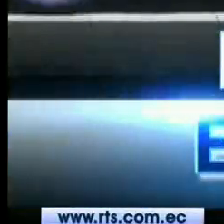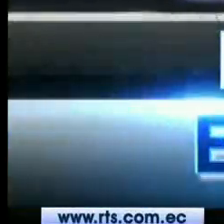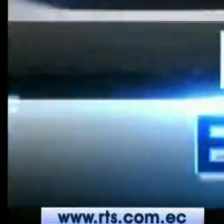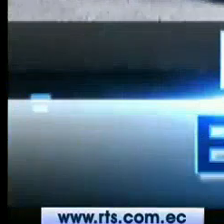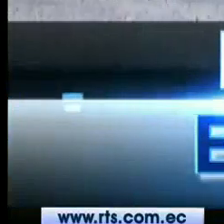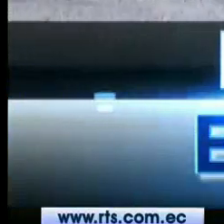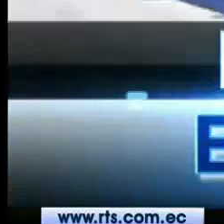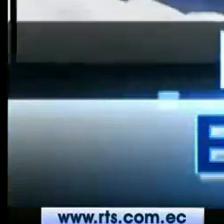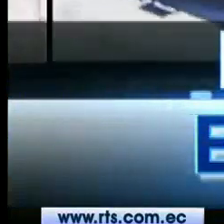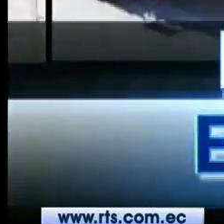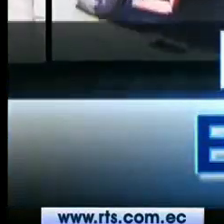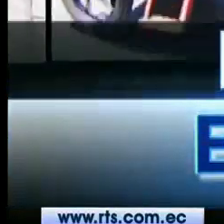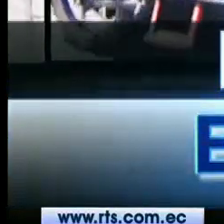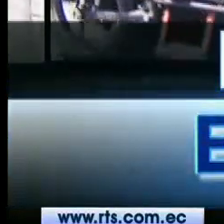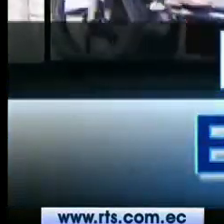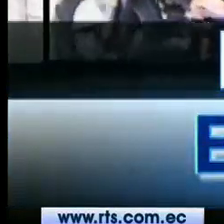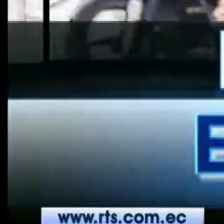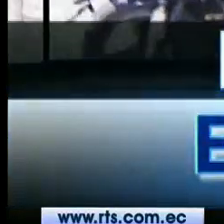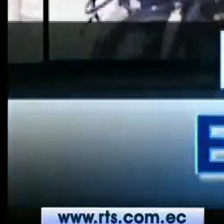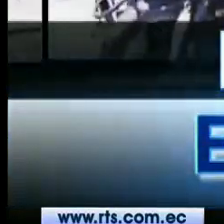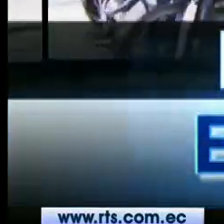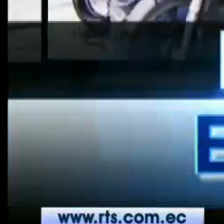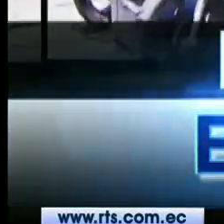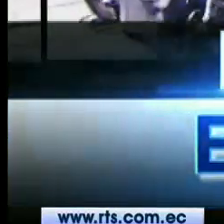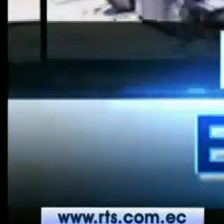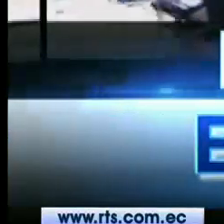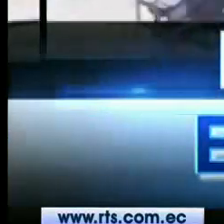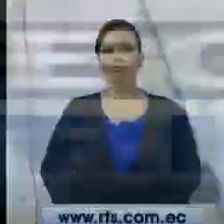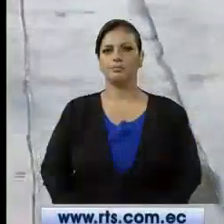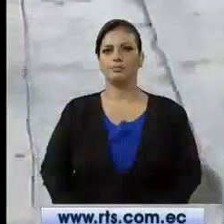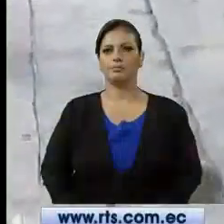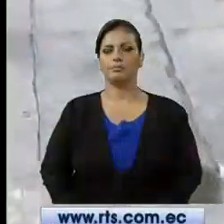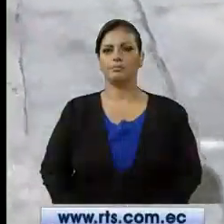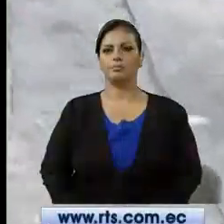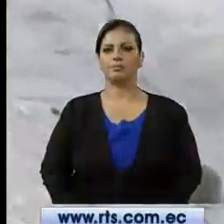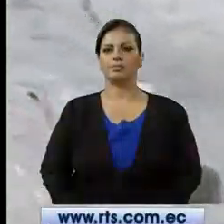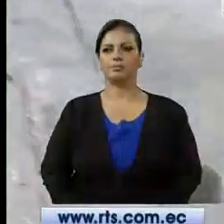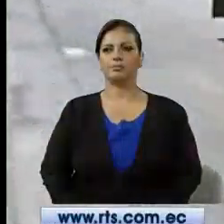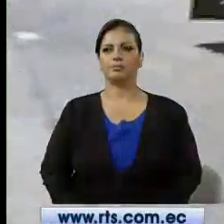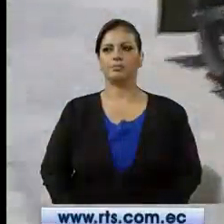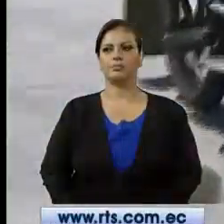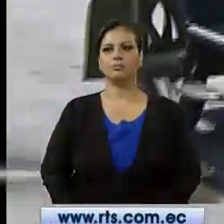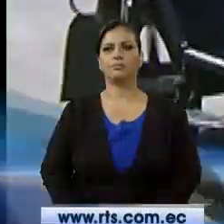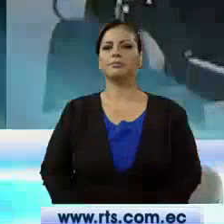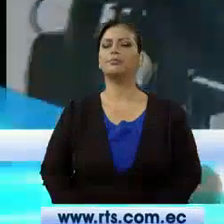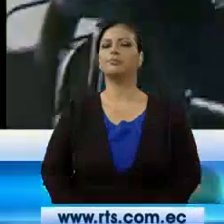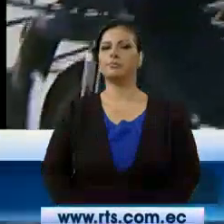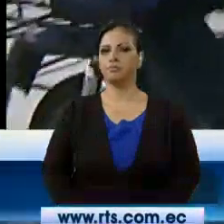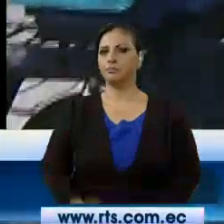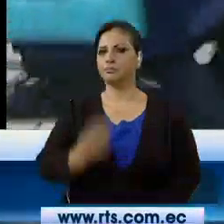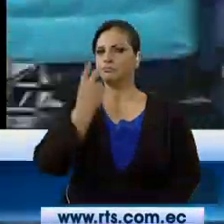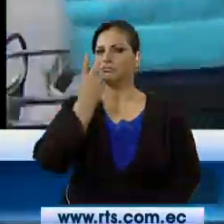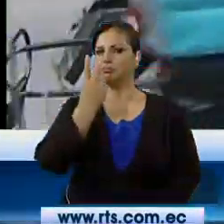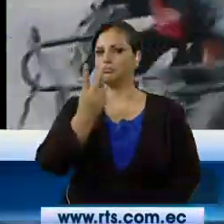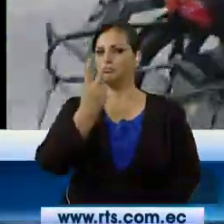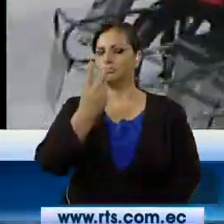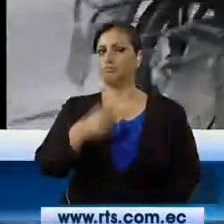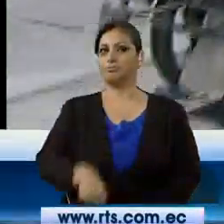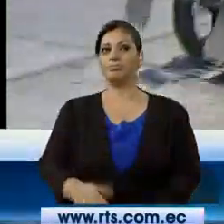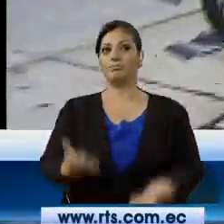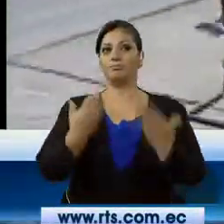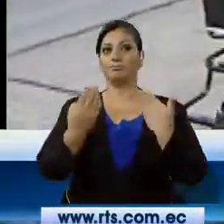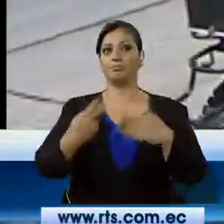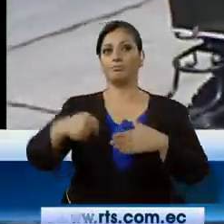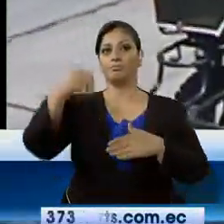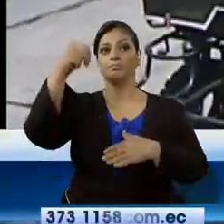La mayoría mayoría habita en las manzanas más alejadas de